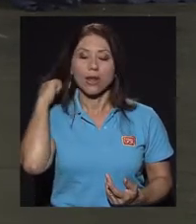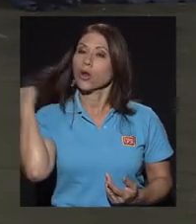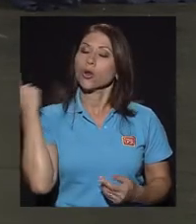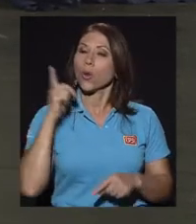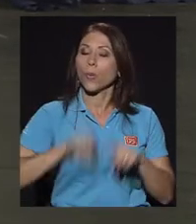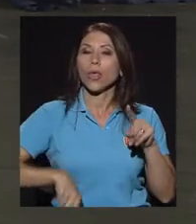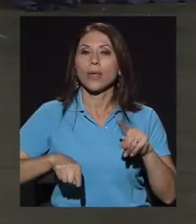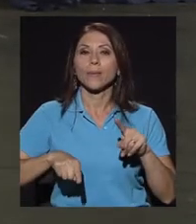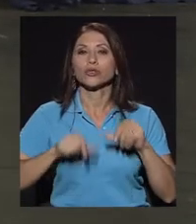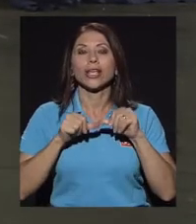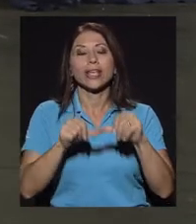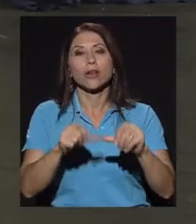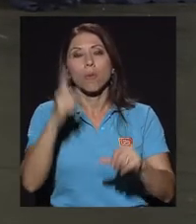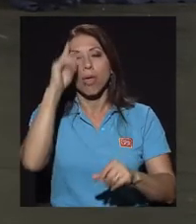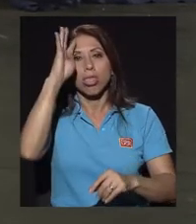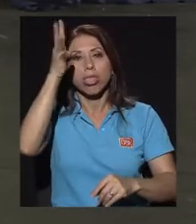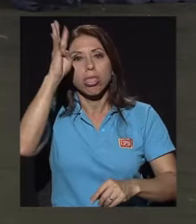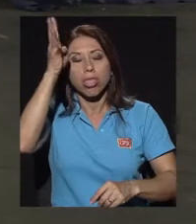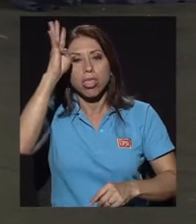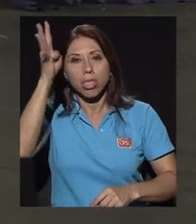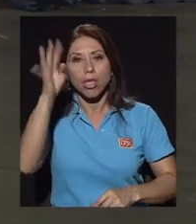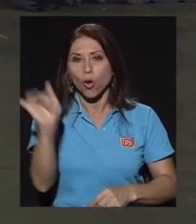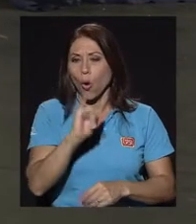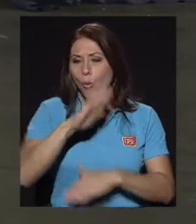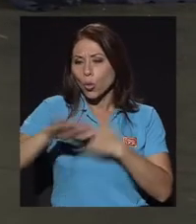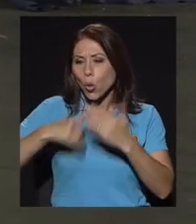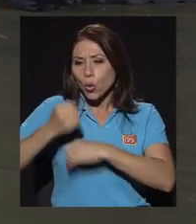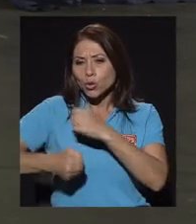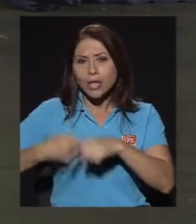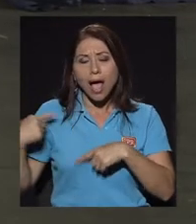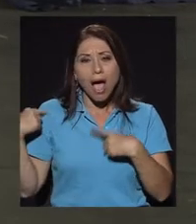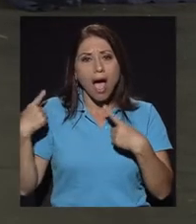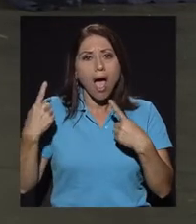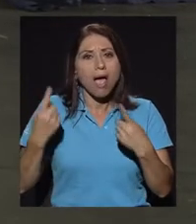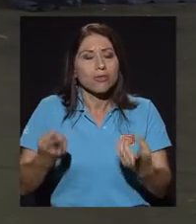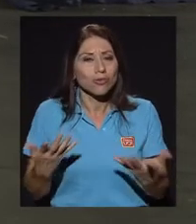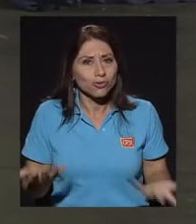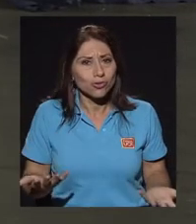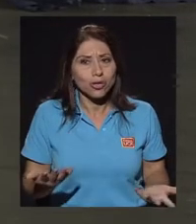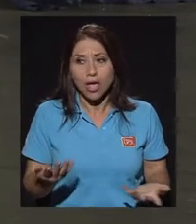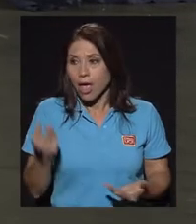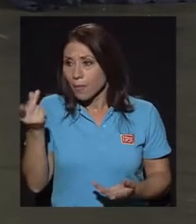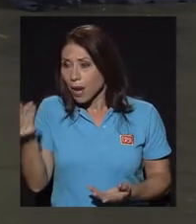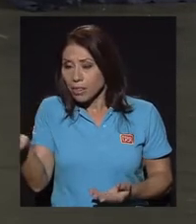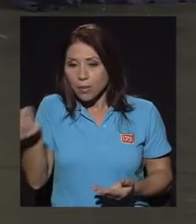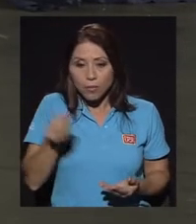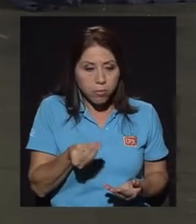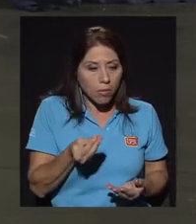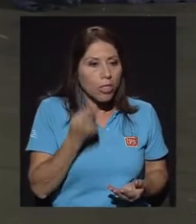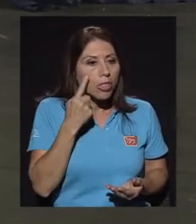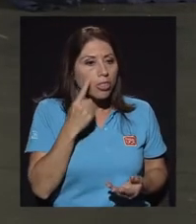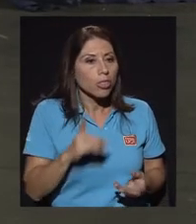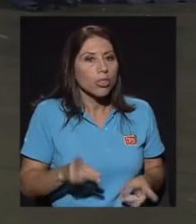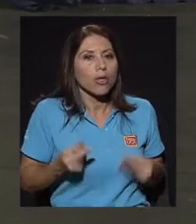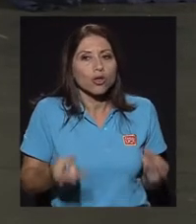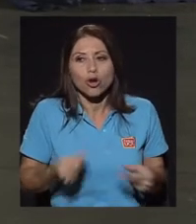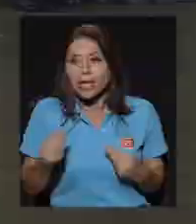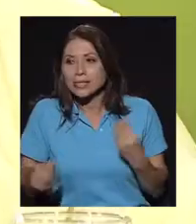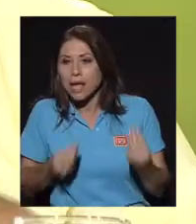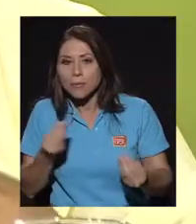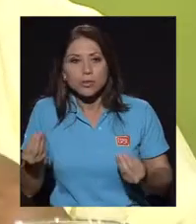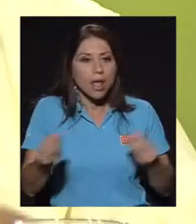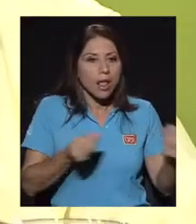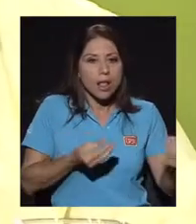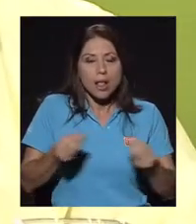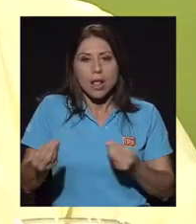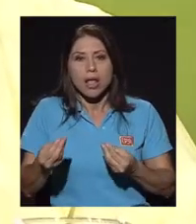no podemos seguir improvisando como se ha venido haciendo todos los años a golpe de tambor, lo que va cayendo de plata, vamos a ver dónde lo gastamos, dónde lo metemos,